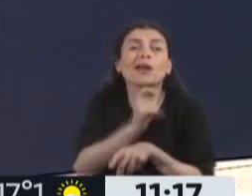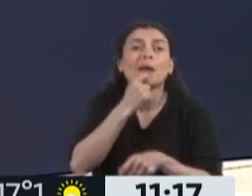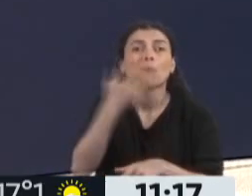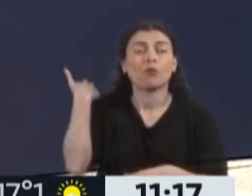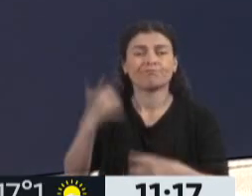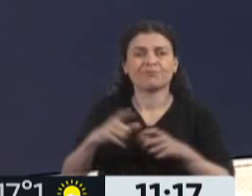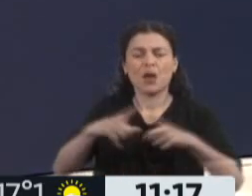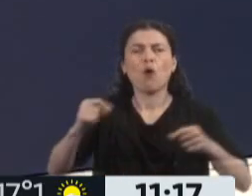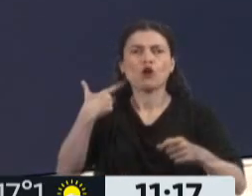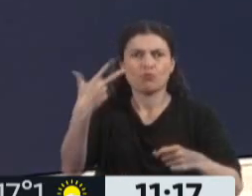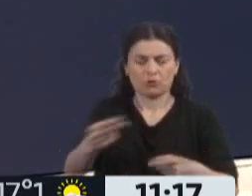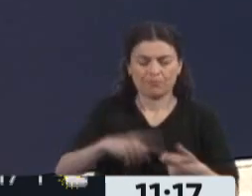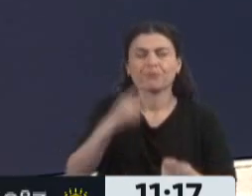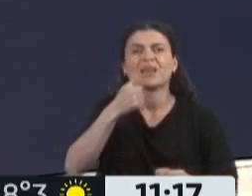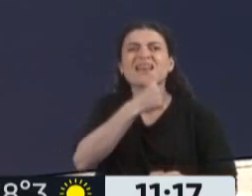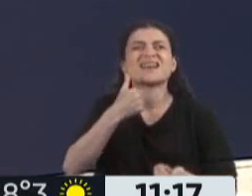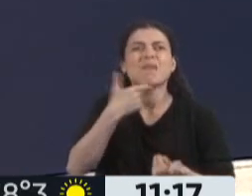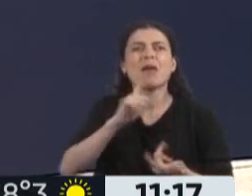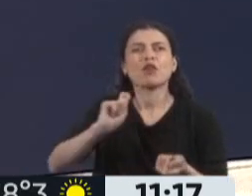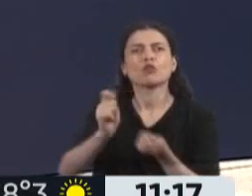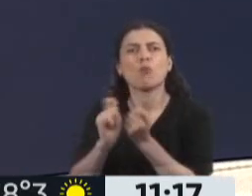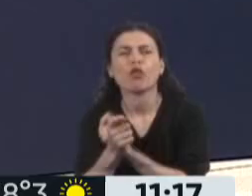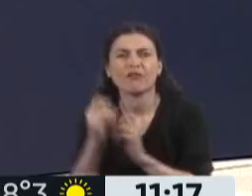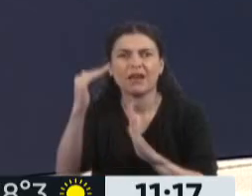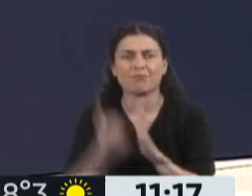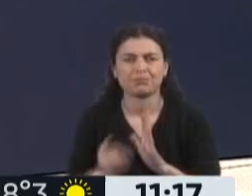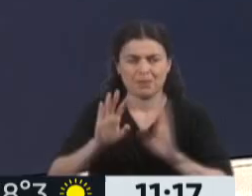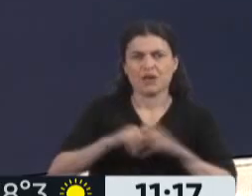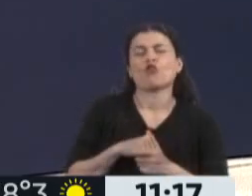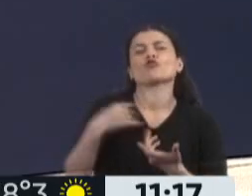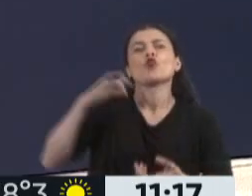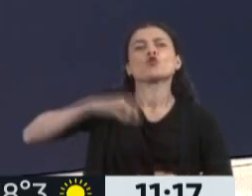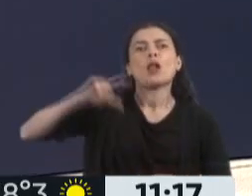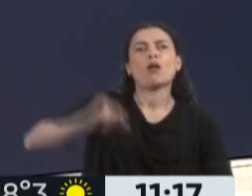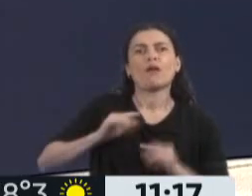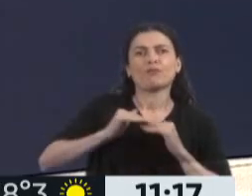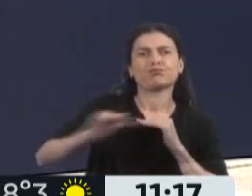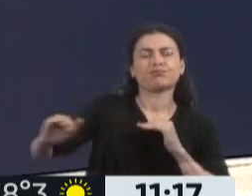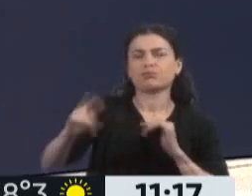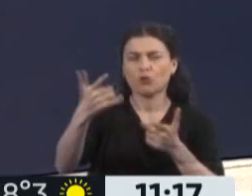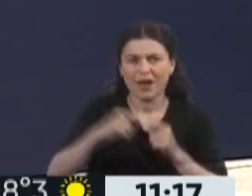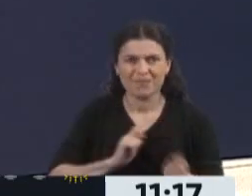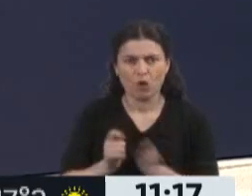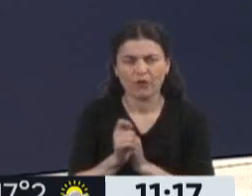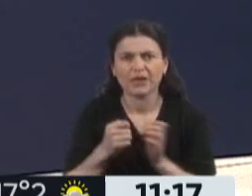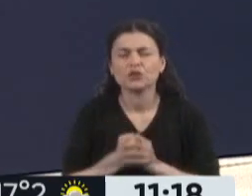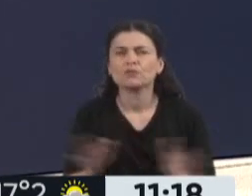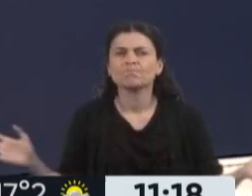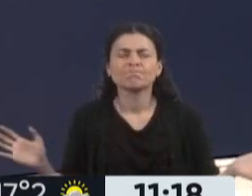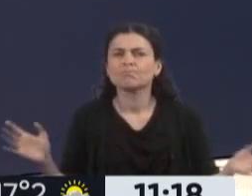medicamentos readecuamos, salario no se mueve para los pasivos. La pregunta sería desde el sentido común.